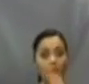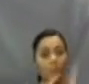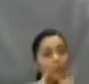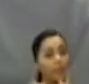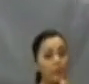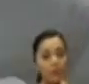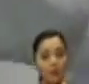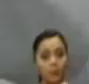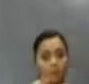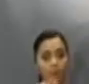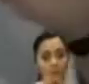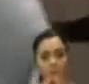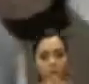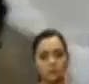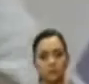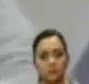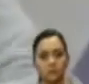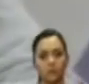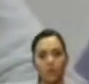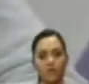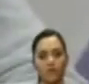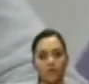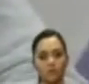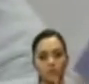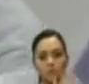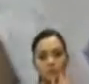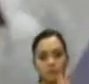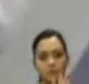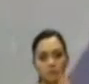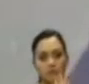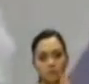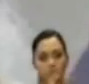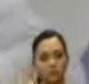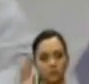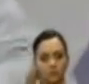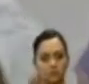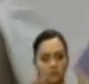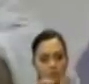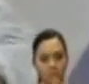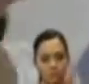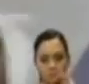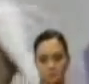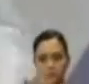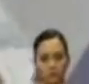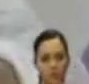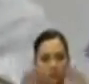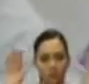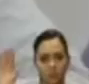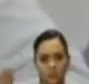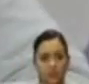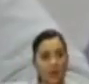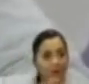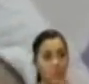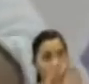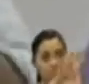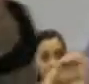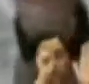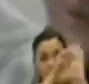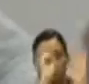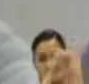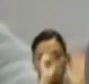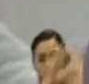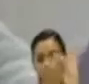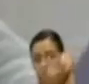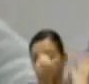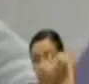el mismo dinero físico que el depositado, nunca, ¿no? Entonces, si todo el mundo va a sacar al mismo tiempo la plata de un banco, el banco quiebra. Por eso había el